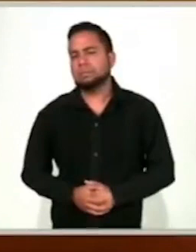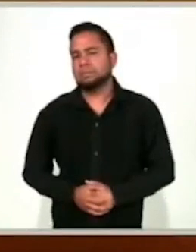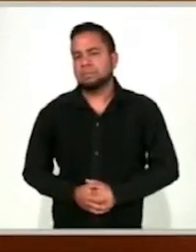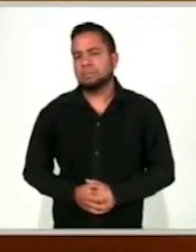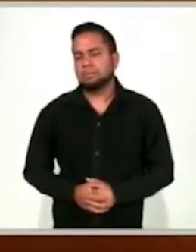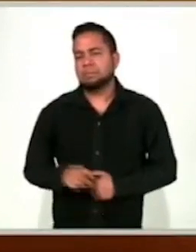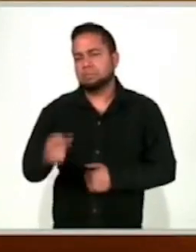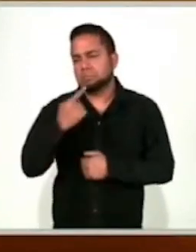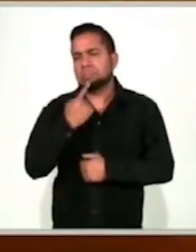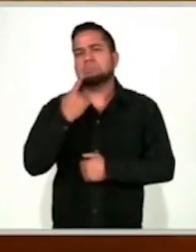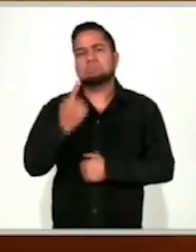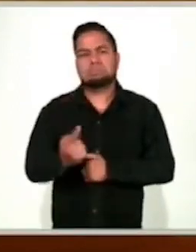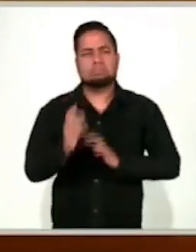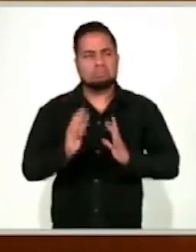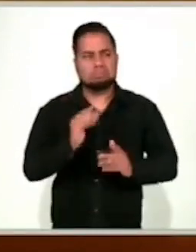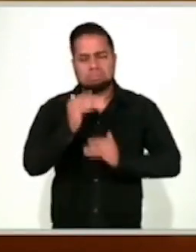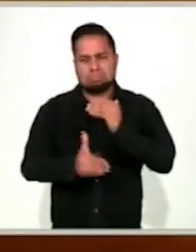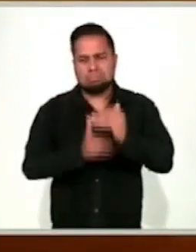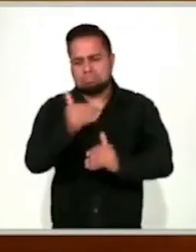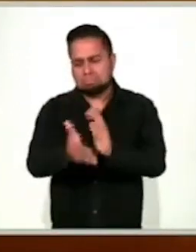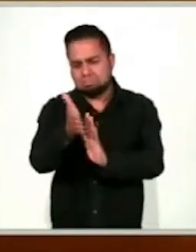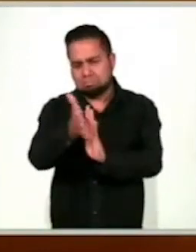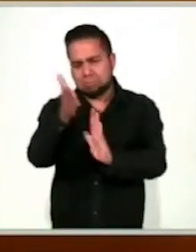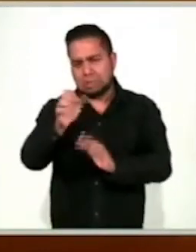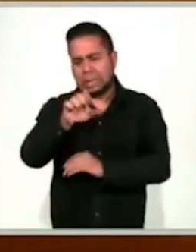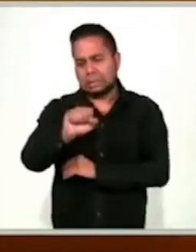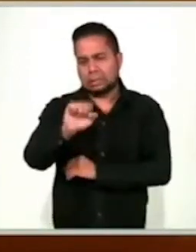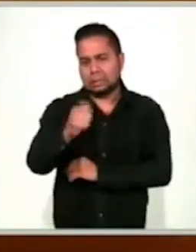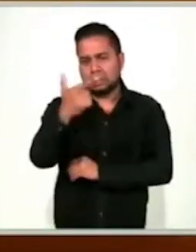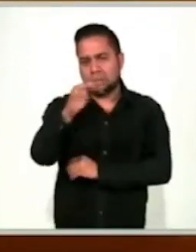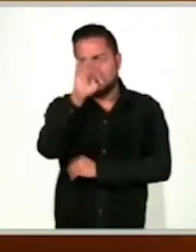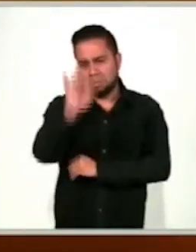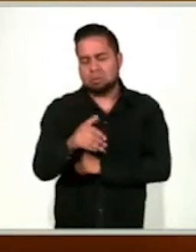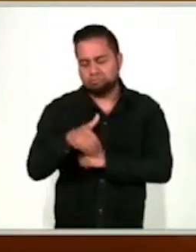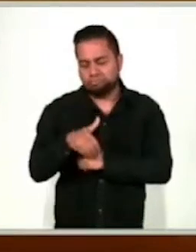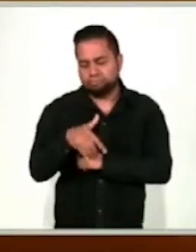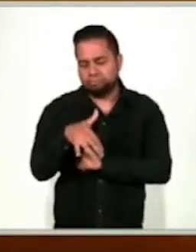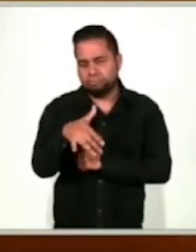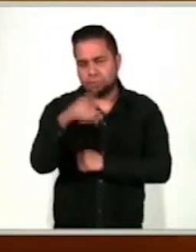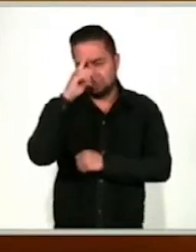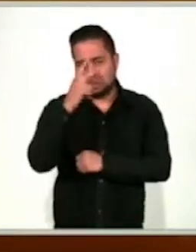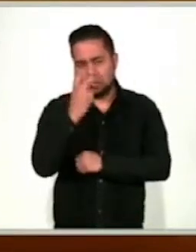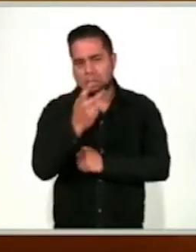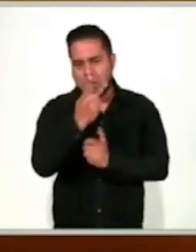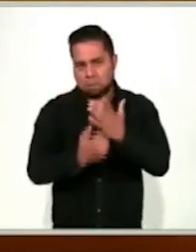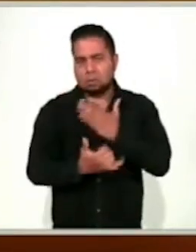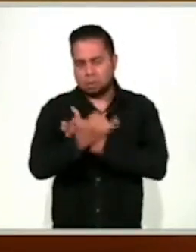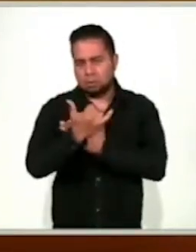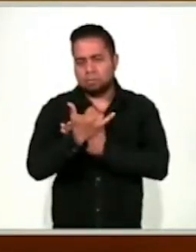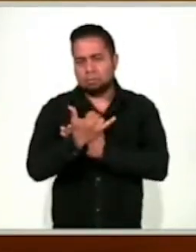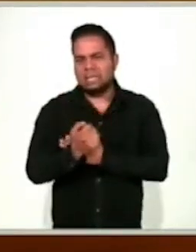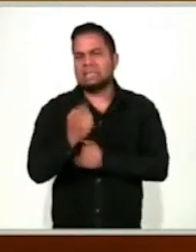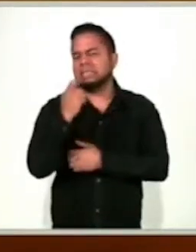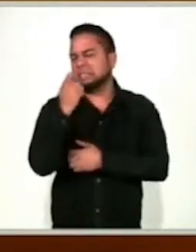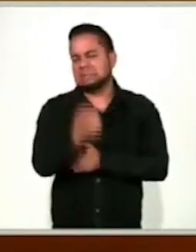comentó que llevaba un avance del 67% de este proyecto. ¿Qué